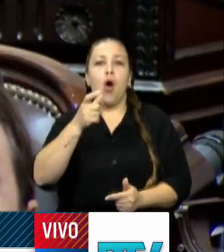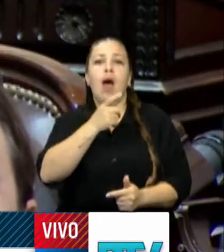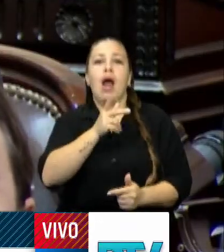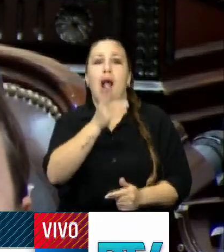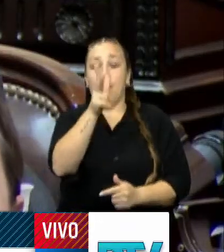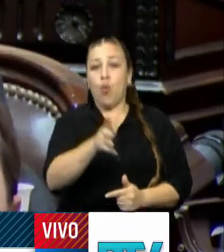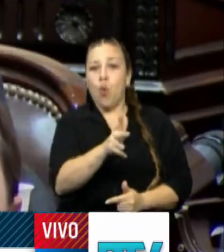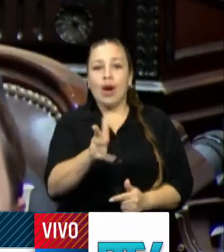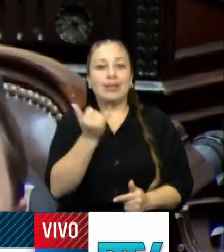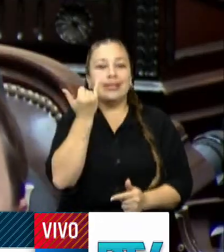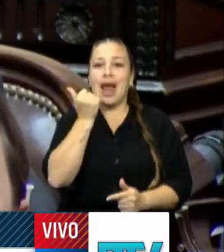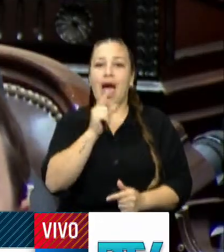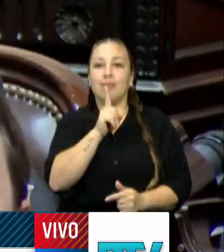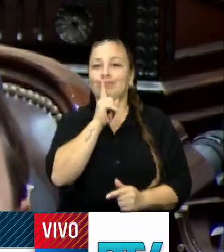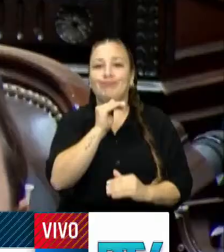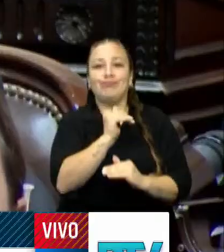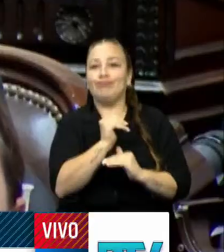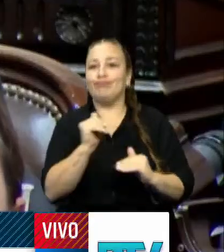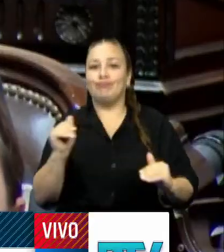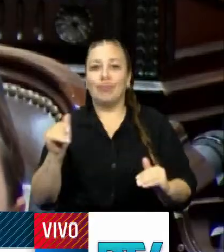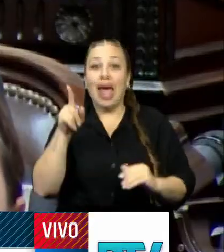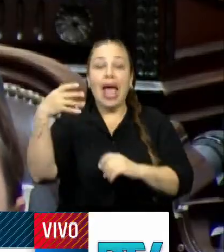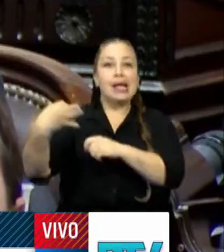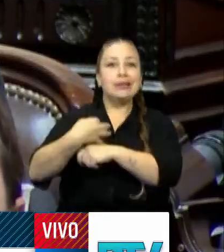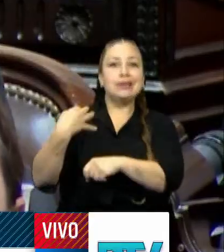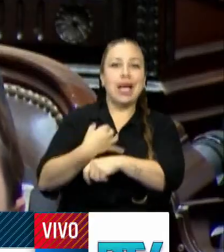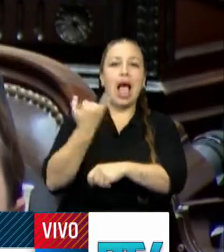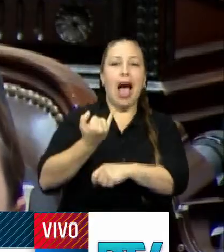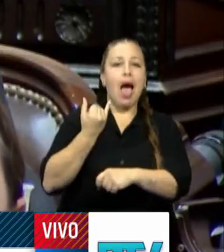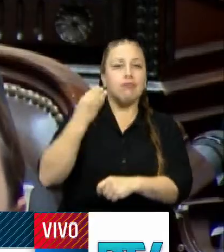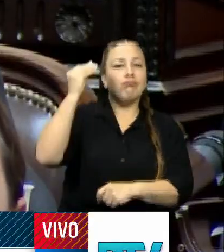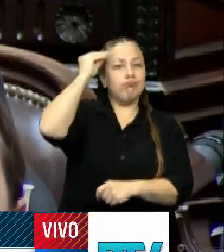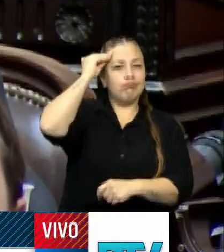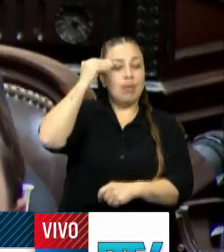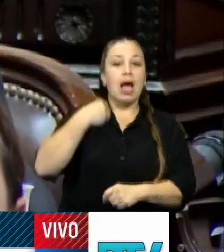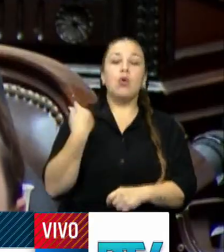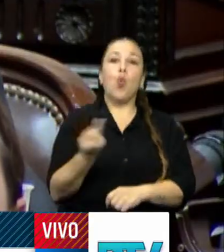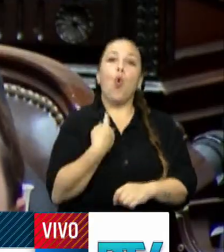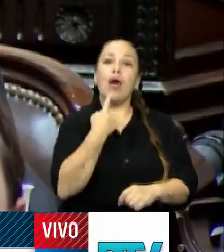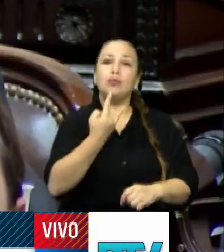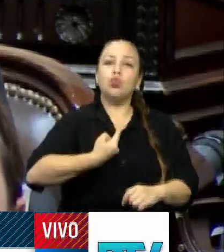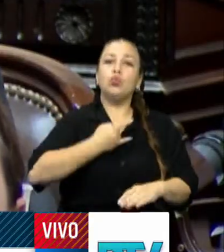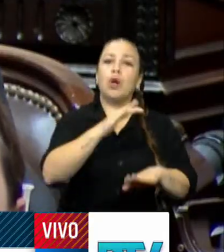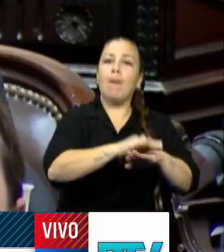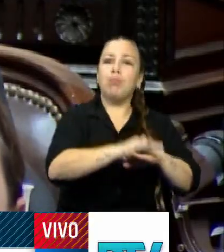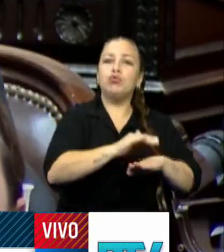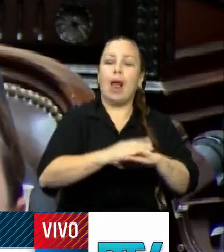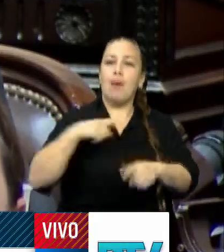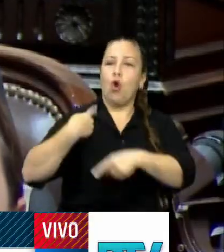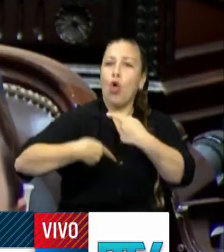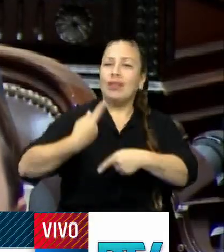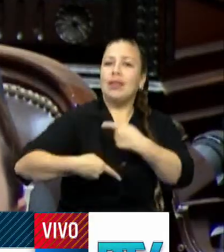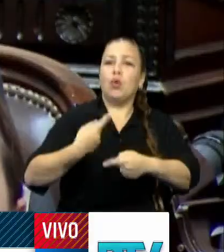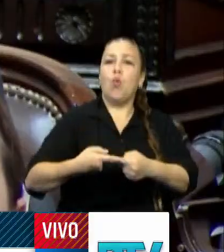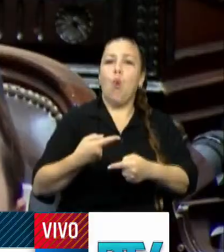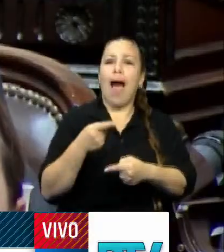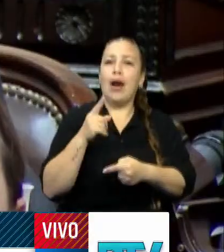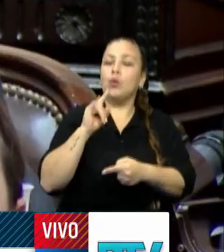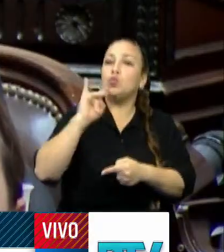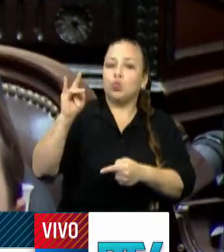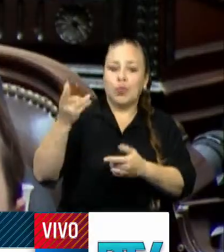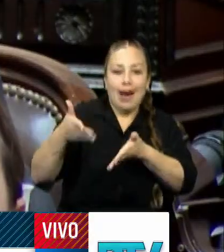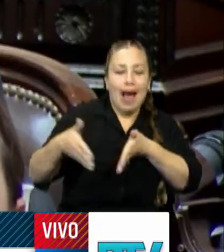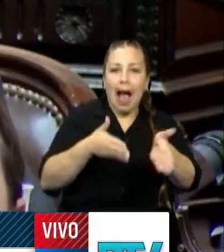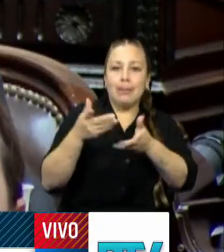sus enseñanzas quedarán entre nosotros y será responsabilidad nuestra seguir el camino que Él nos